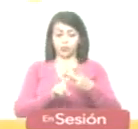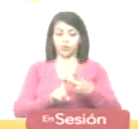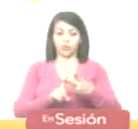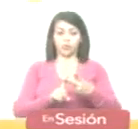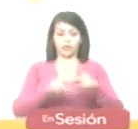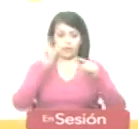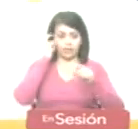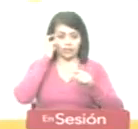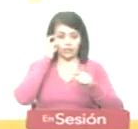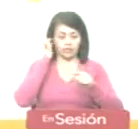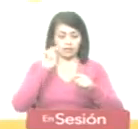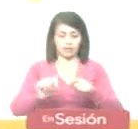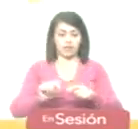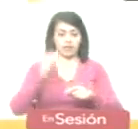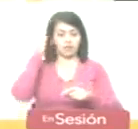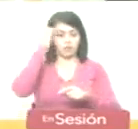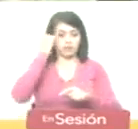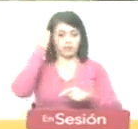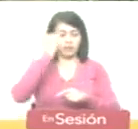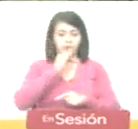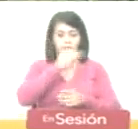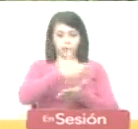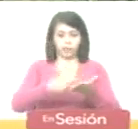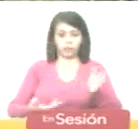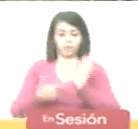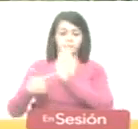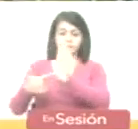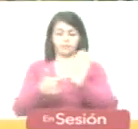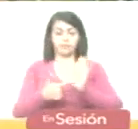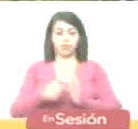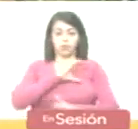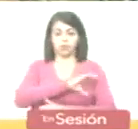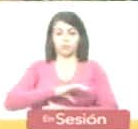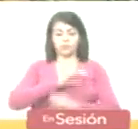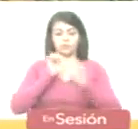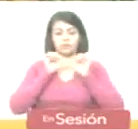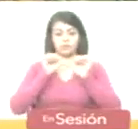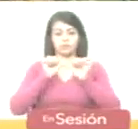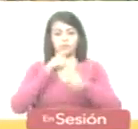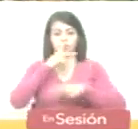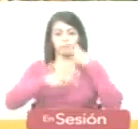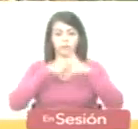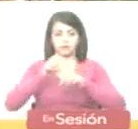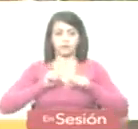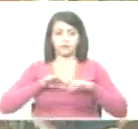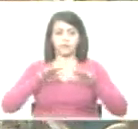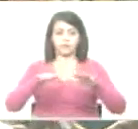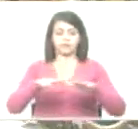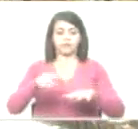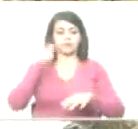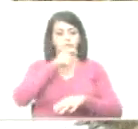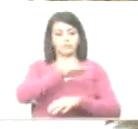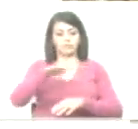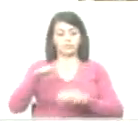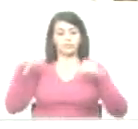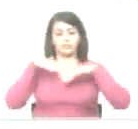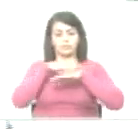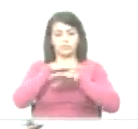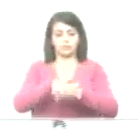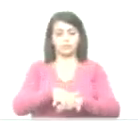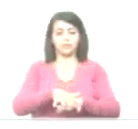orden del día, considerar el informe presentado por la Comisión Permanente de Política Exterior, Soberanía e